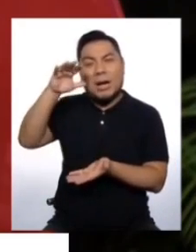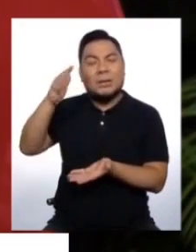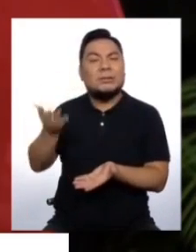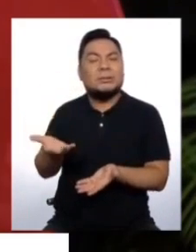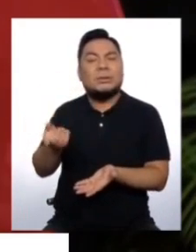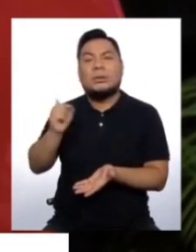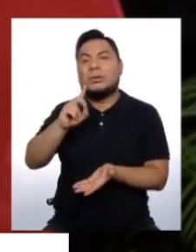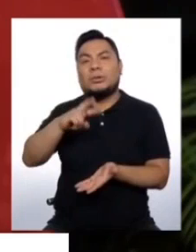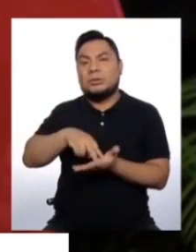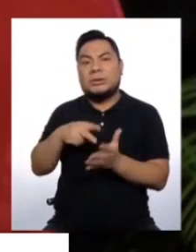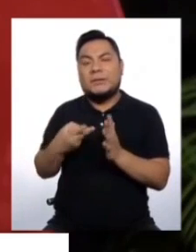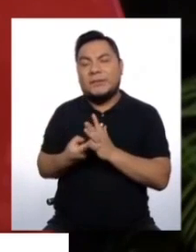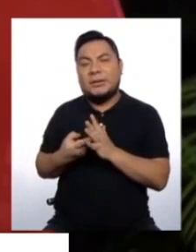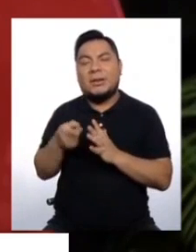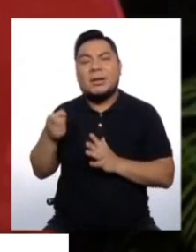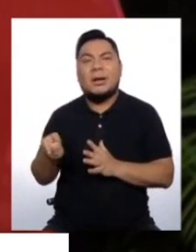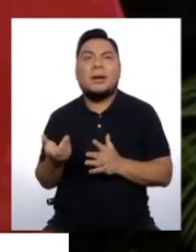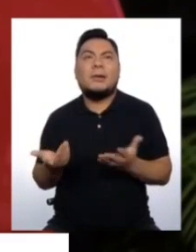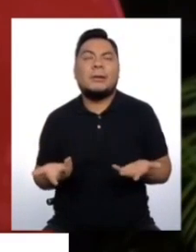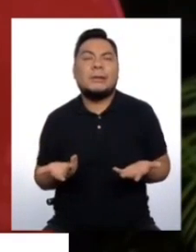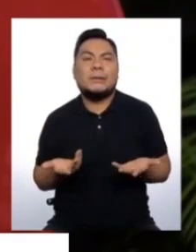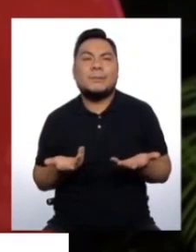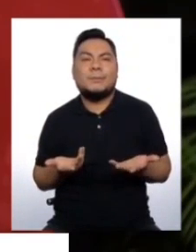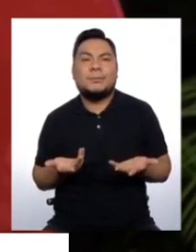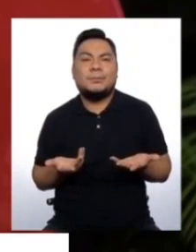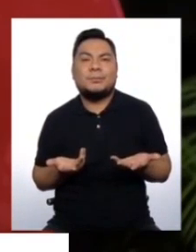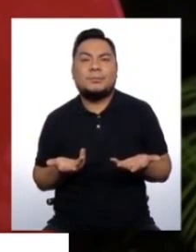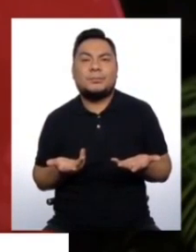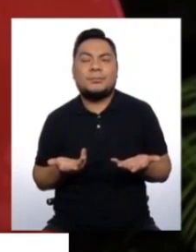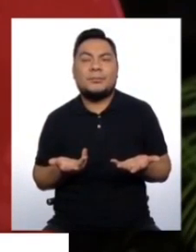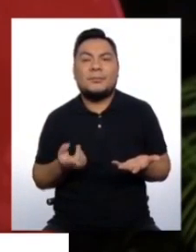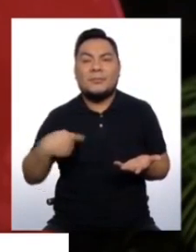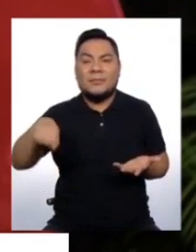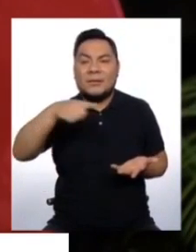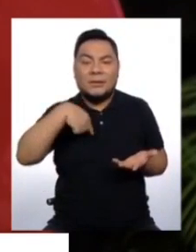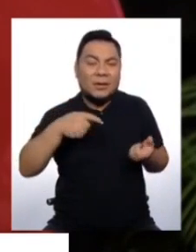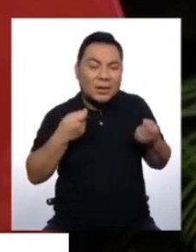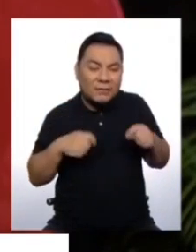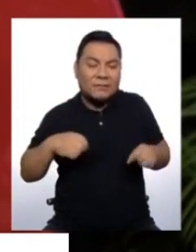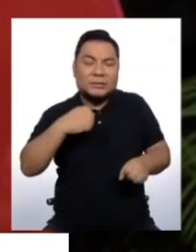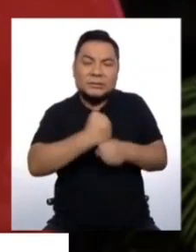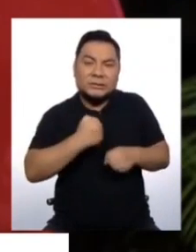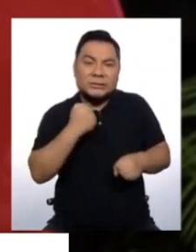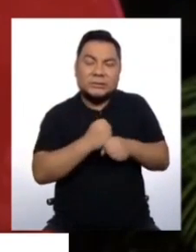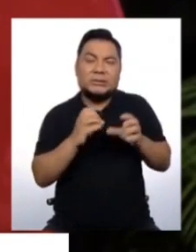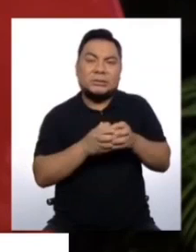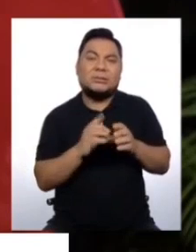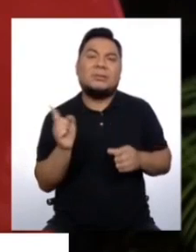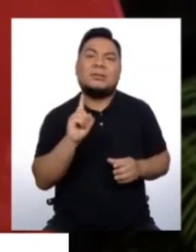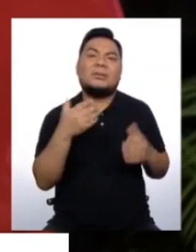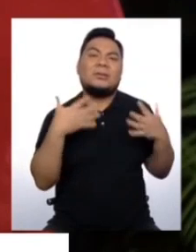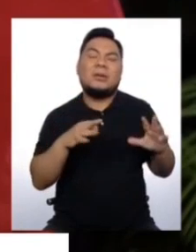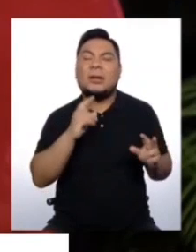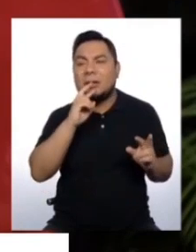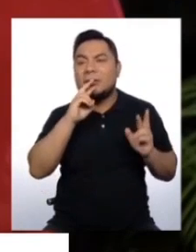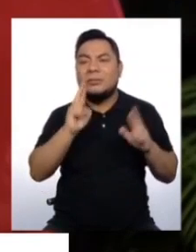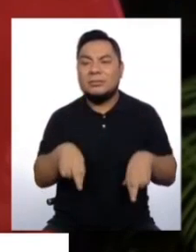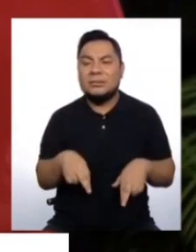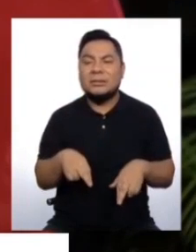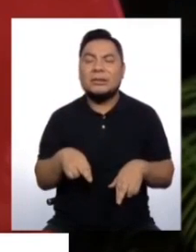no significa de que el esfuerzo no haya tenido los